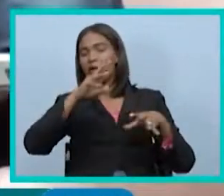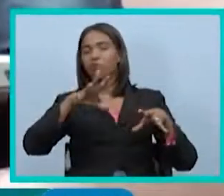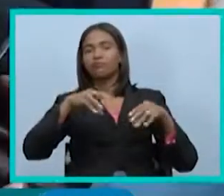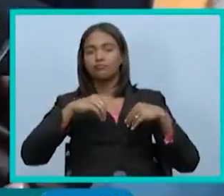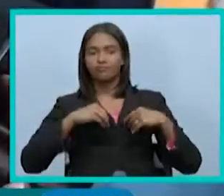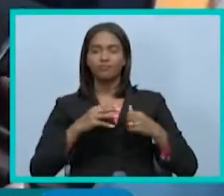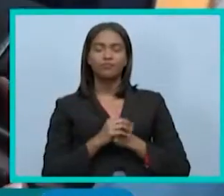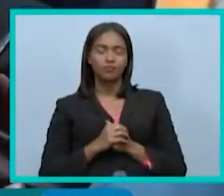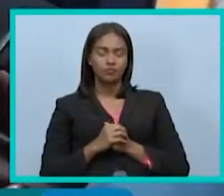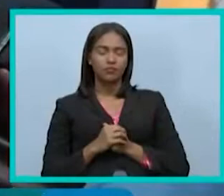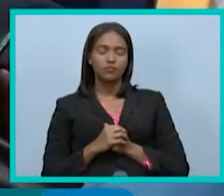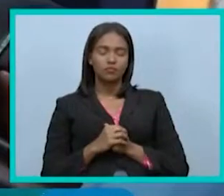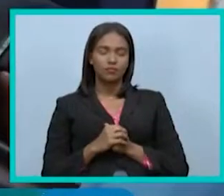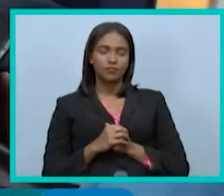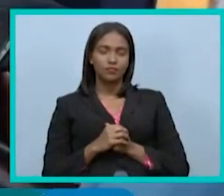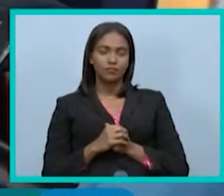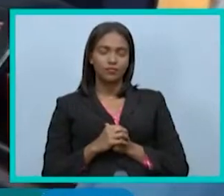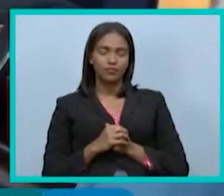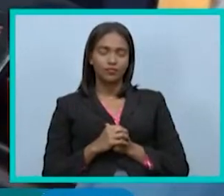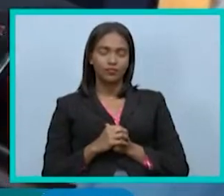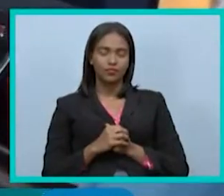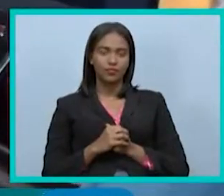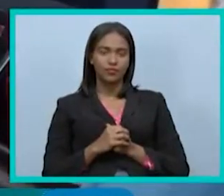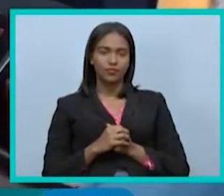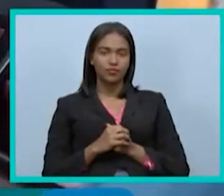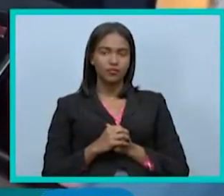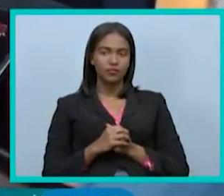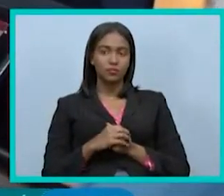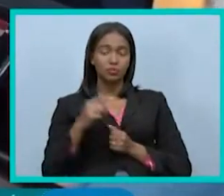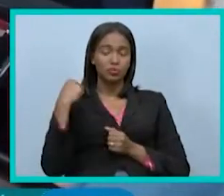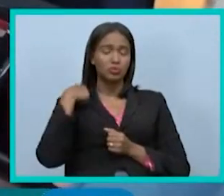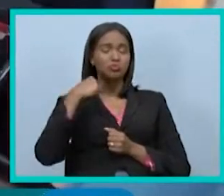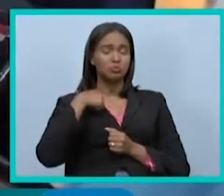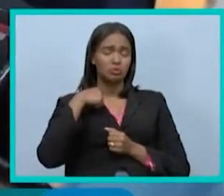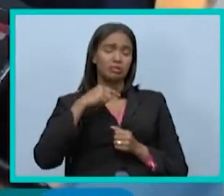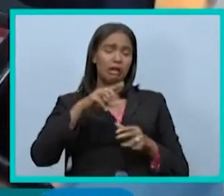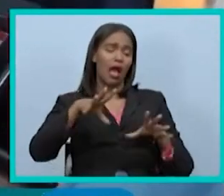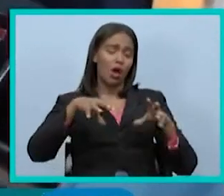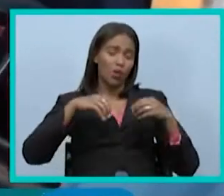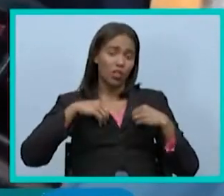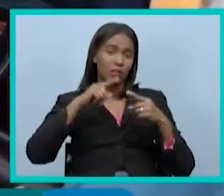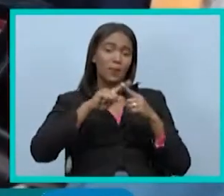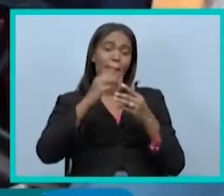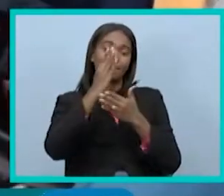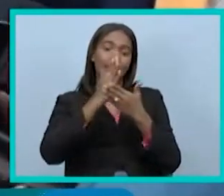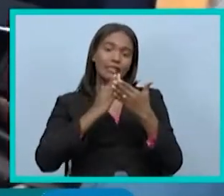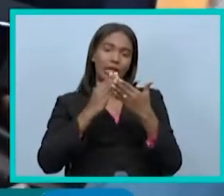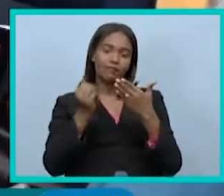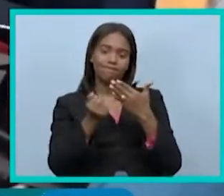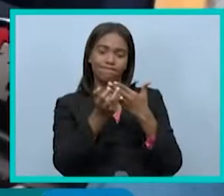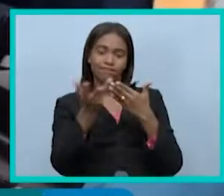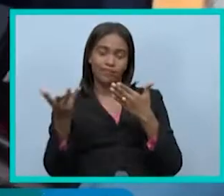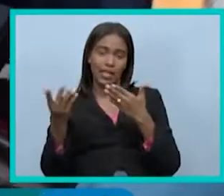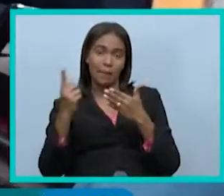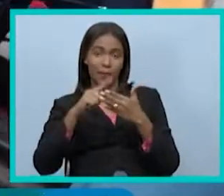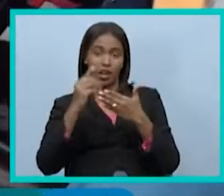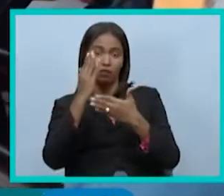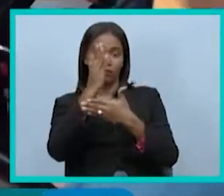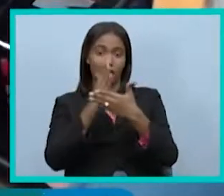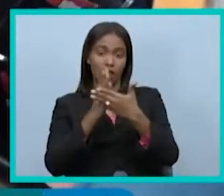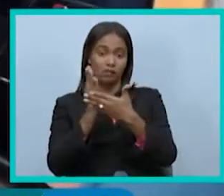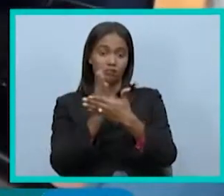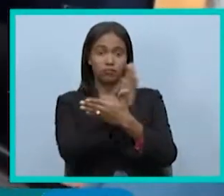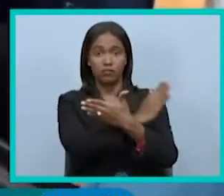Nosotros estamos de acuerdo con parte de lo que se conoció hoy, pero no con la mayoría de las